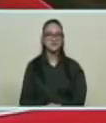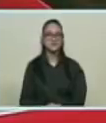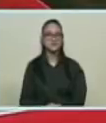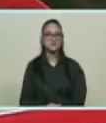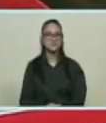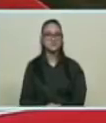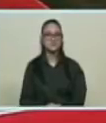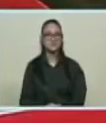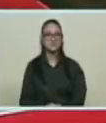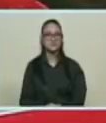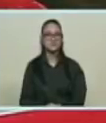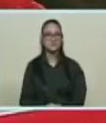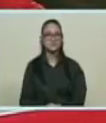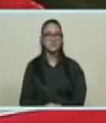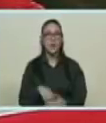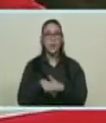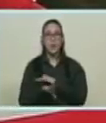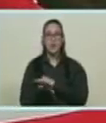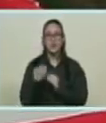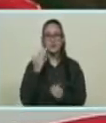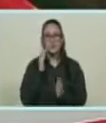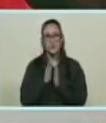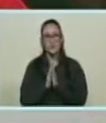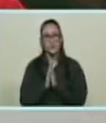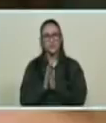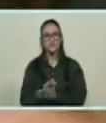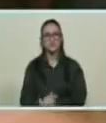quitar. Guárdamelo ahí atrás.